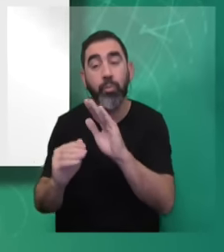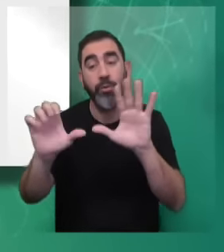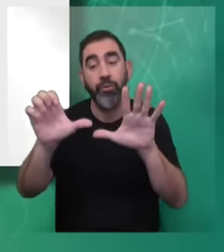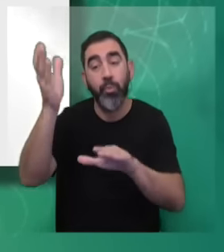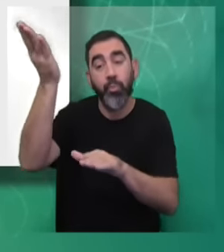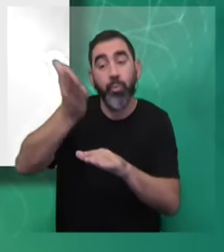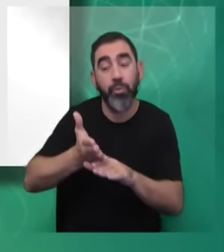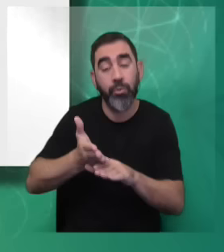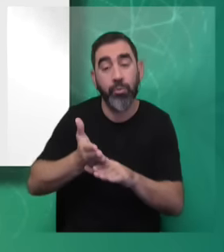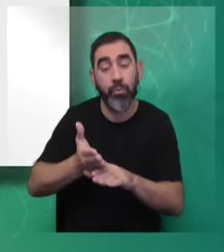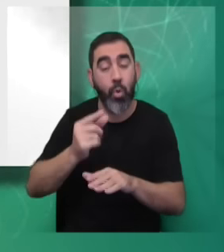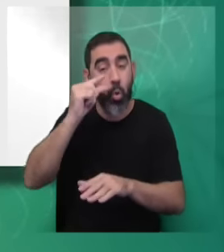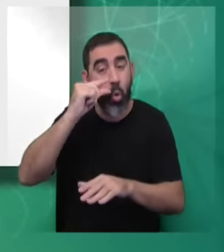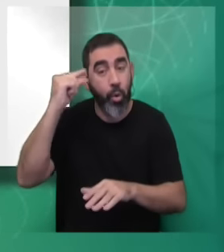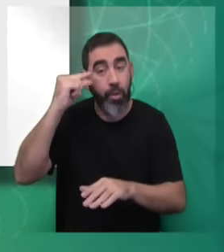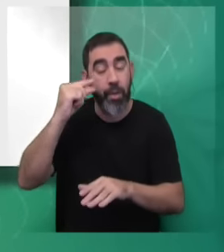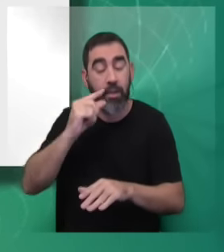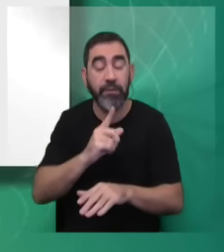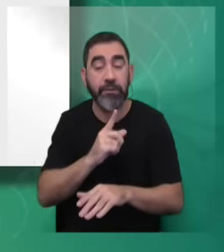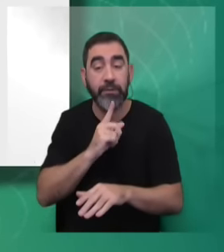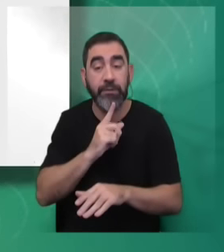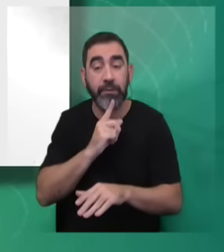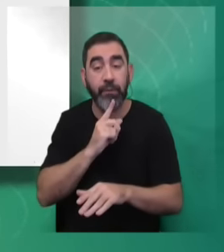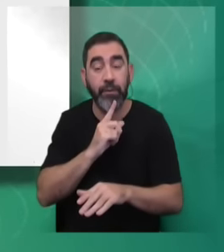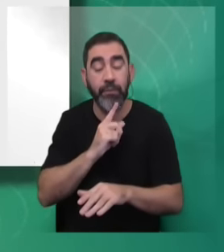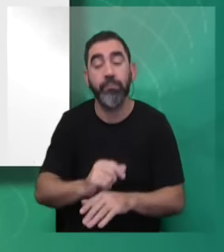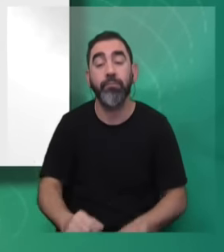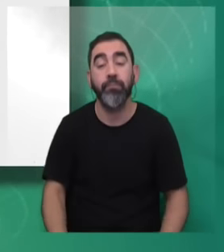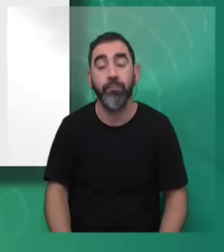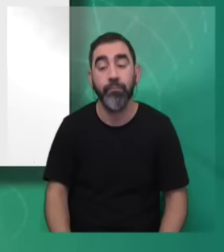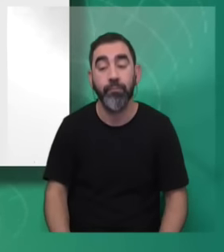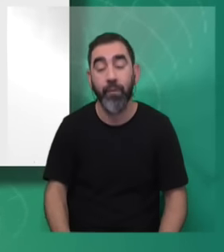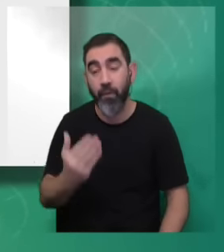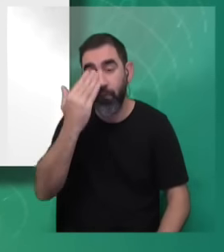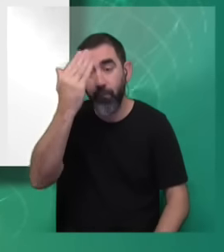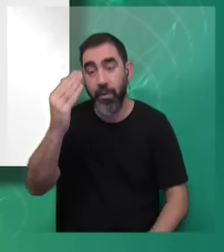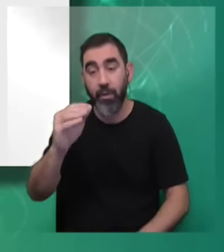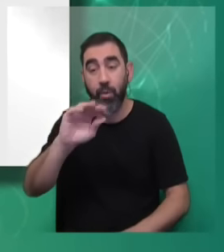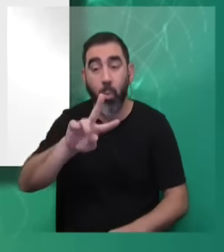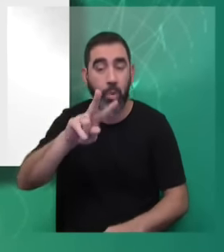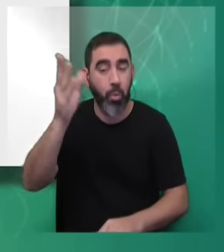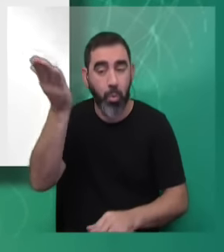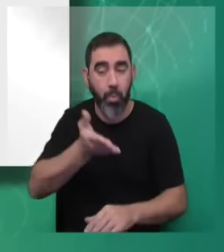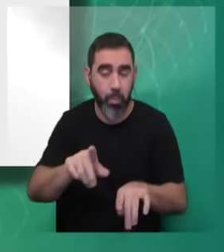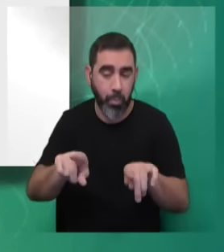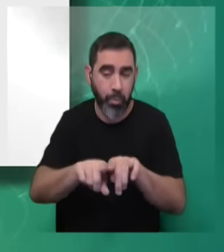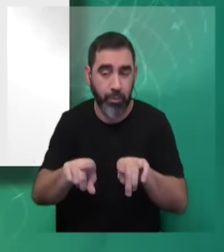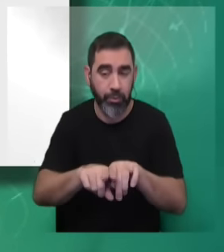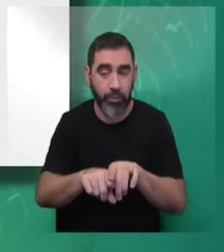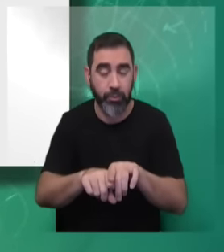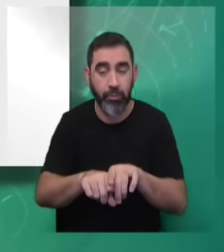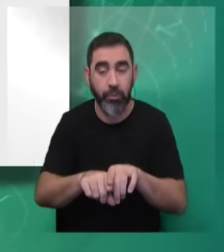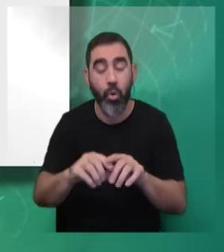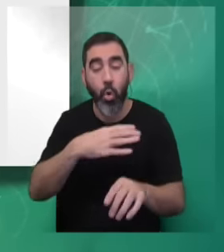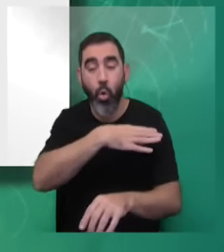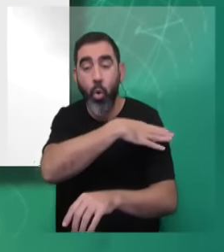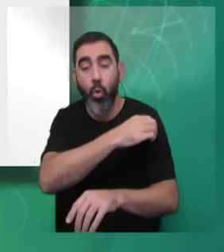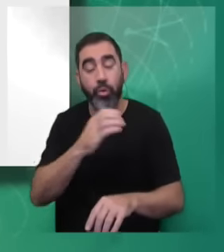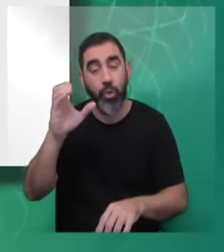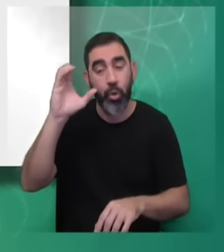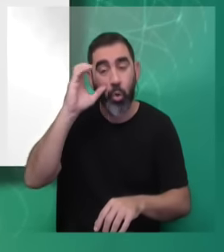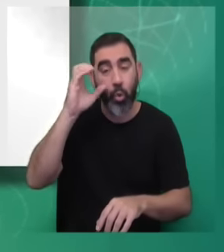puntos con la fórmula Andrés Ojeda y Robert Silva segú opción el frente amplio se mantiene en 42 por con Shaman Ori y